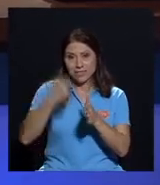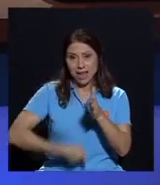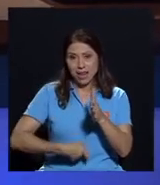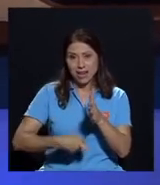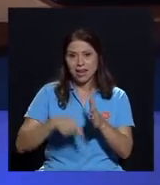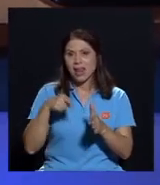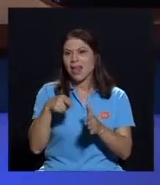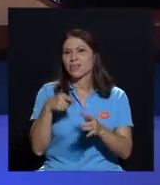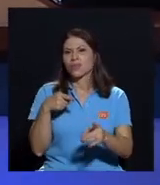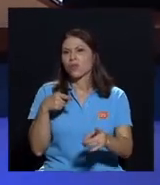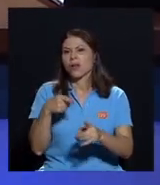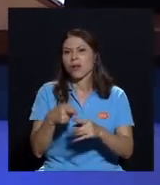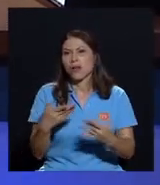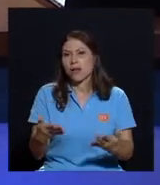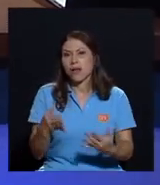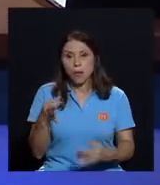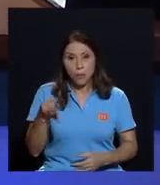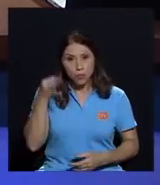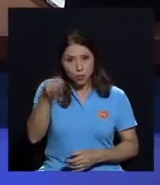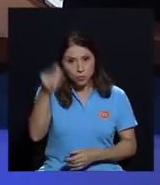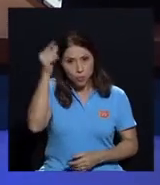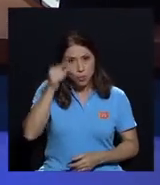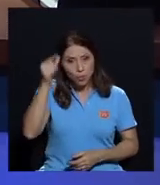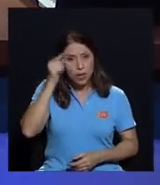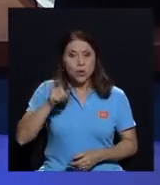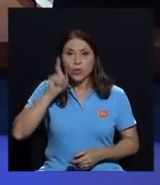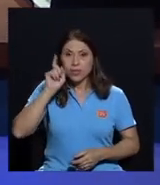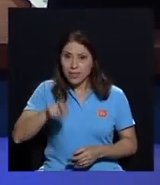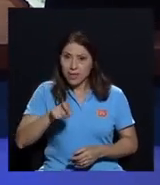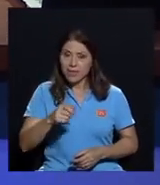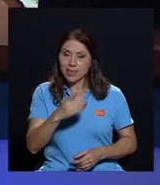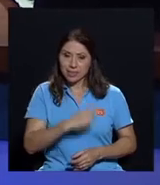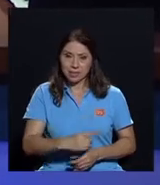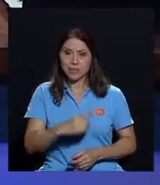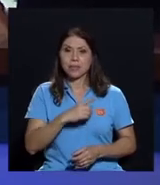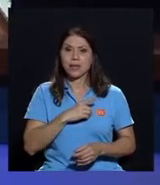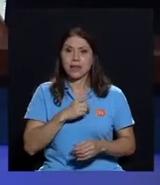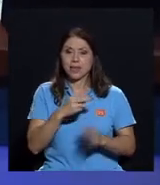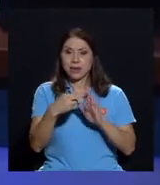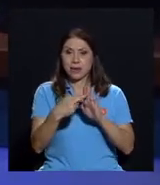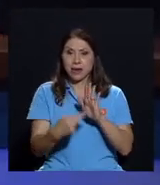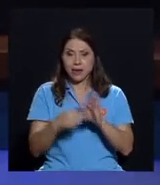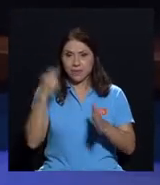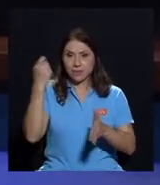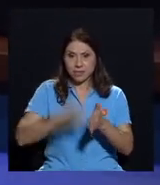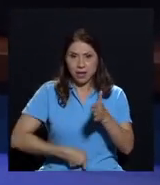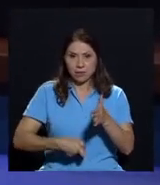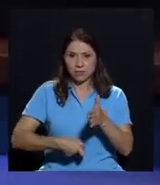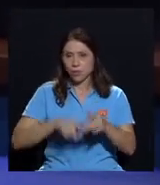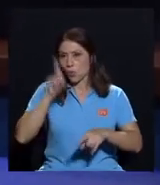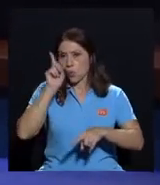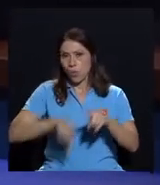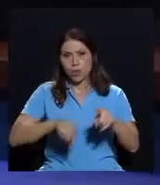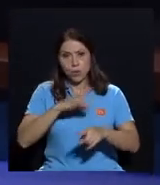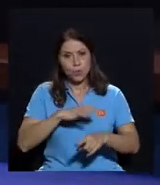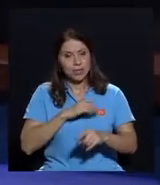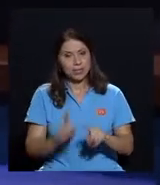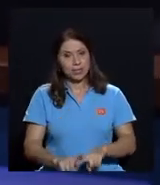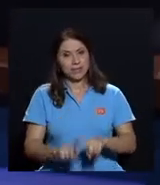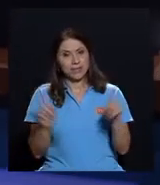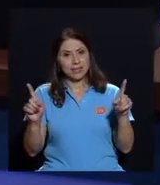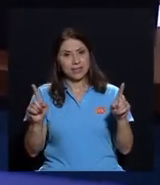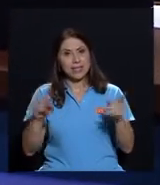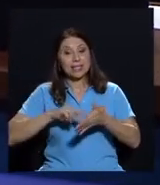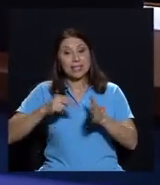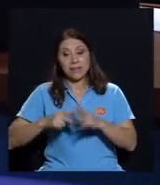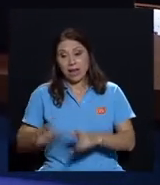y el próximo gobierno tendrá esa disciplina de ejecución de regla fiscal no hay margen para otro comportamiento es decir que el crecimiento del gasto no sea superior